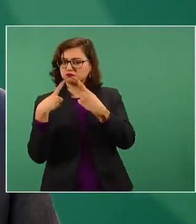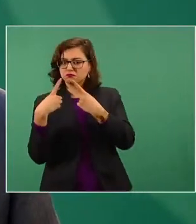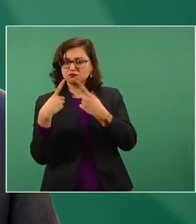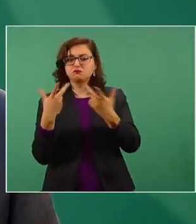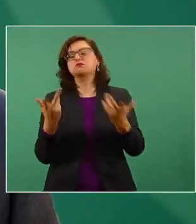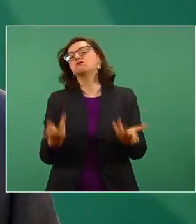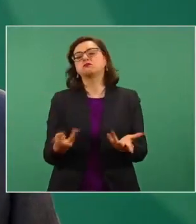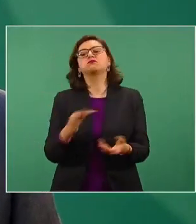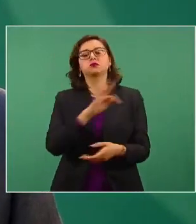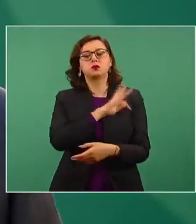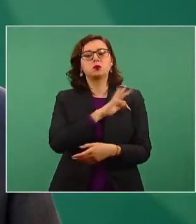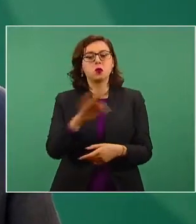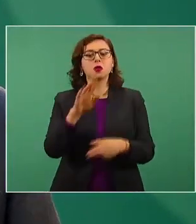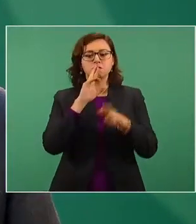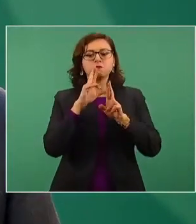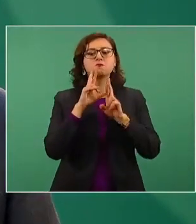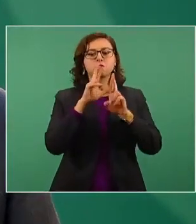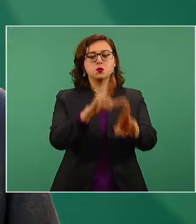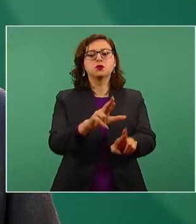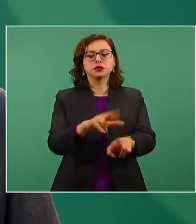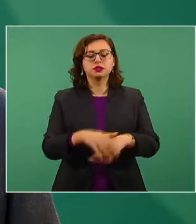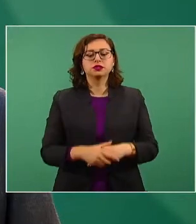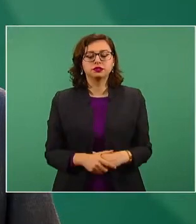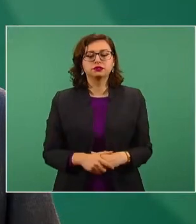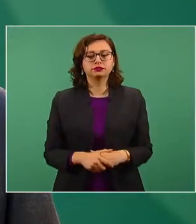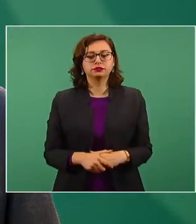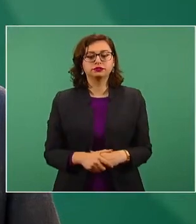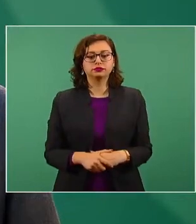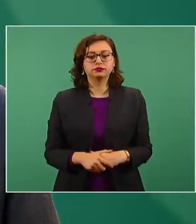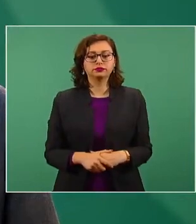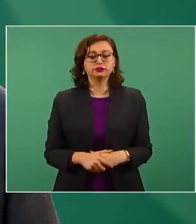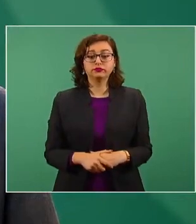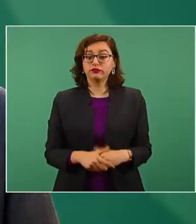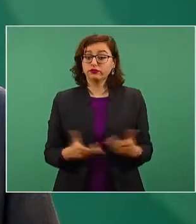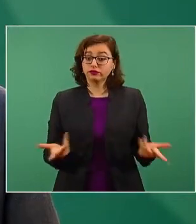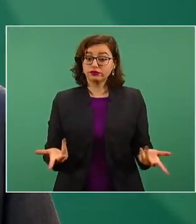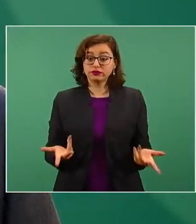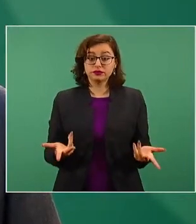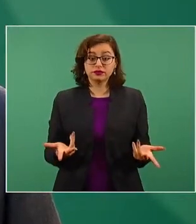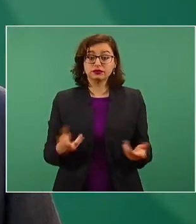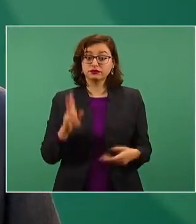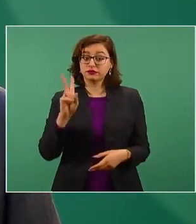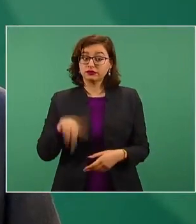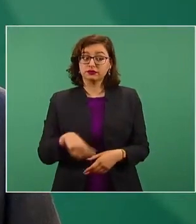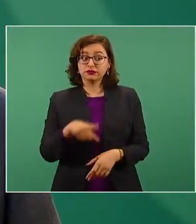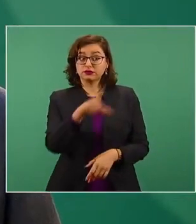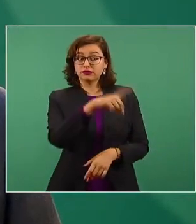posibilidad de replicar, y no es fácil la manipulación,